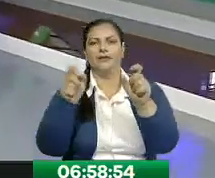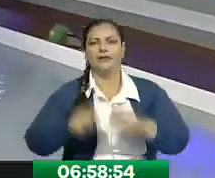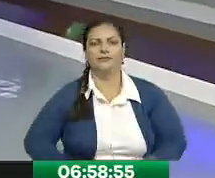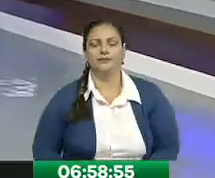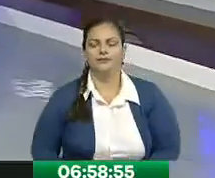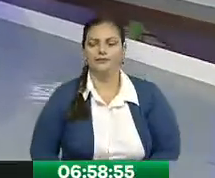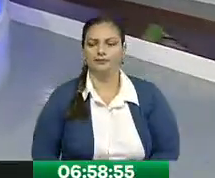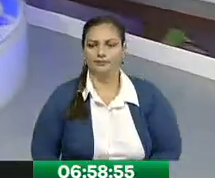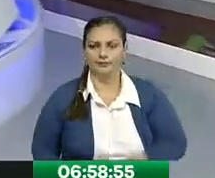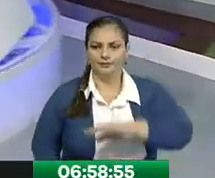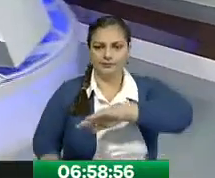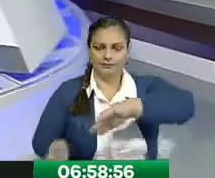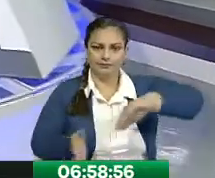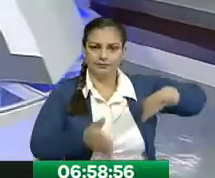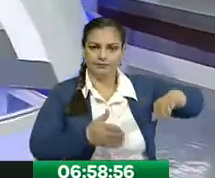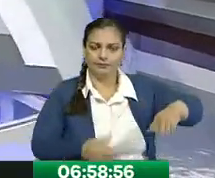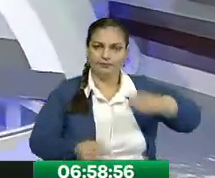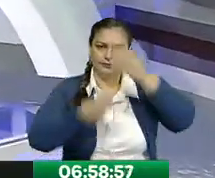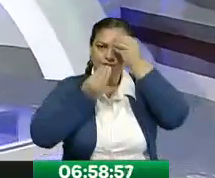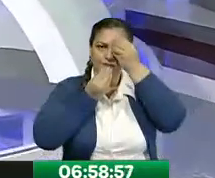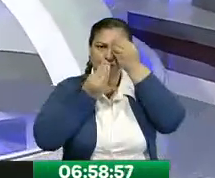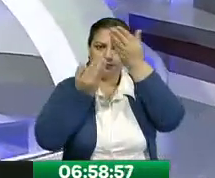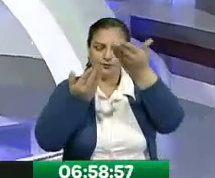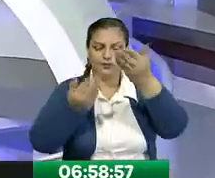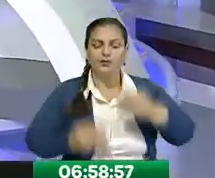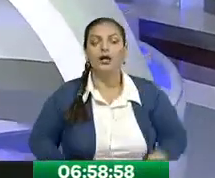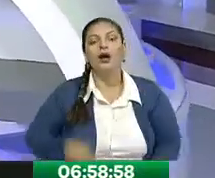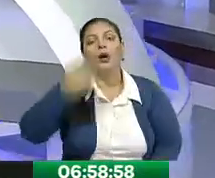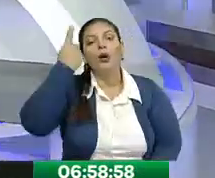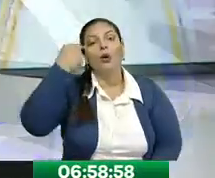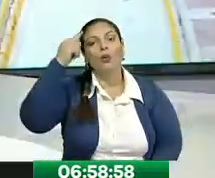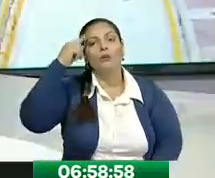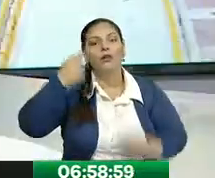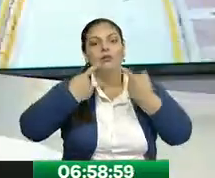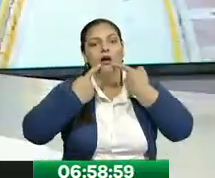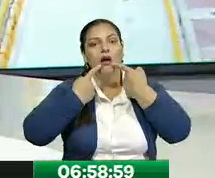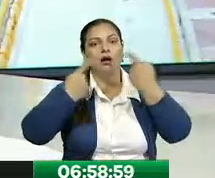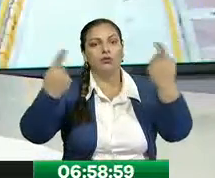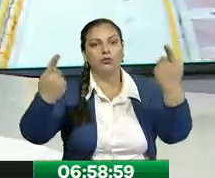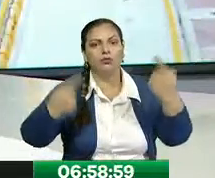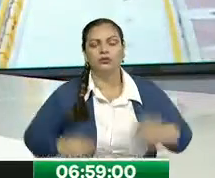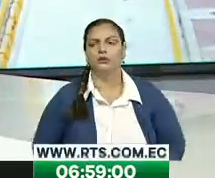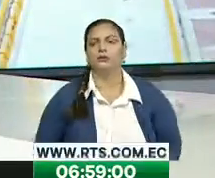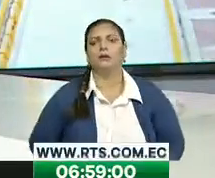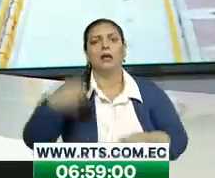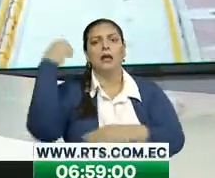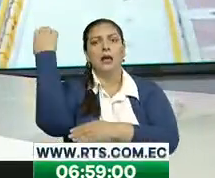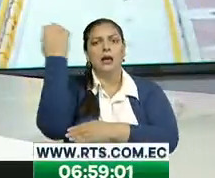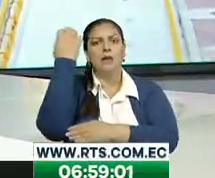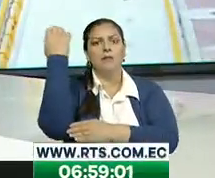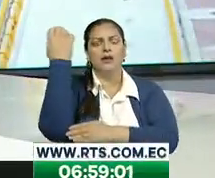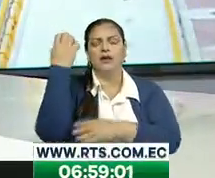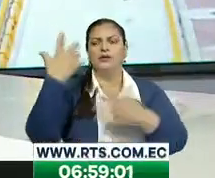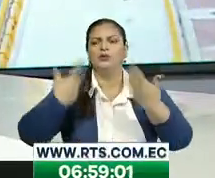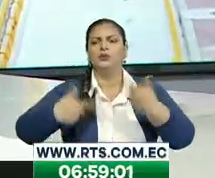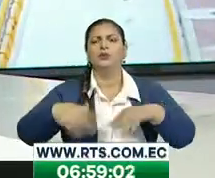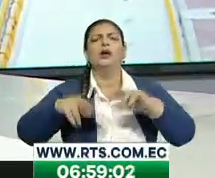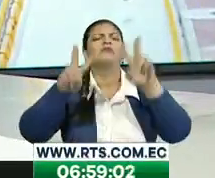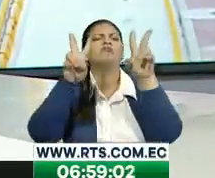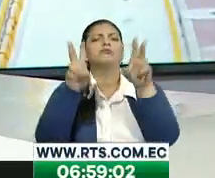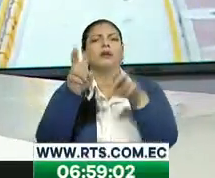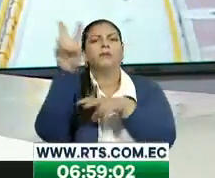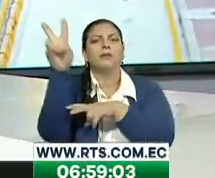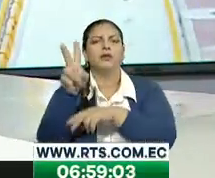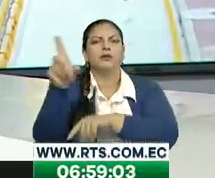contarles que el gobierno ampliará por un mes más el estado de emergencia por la crisis migratoria de venezolanos. Además,